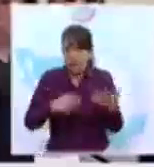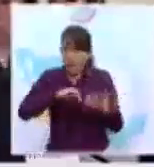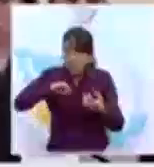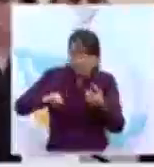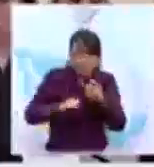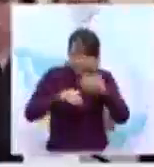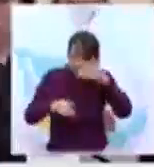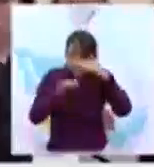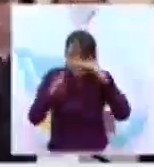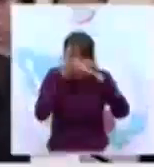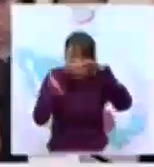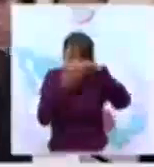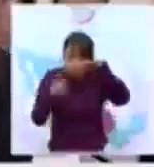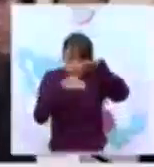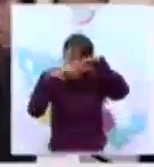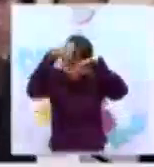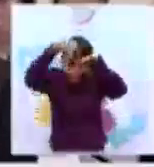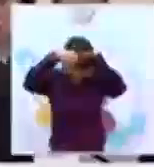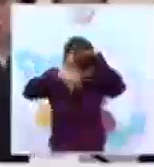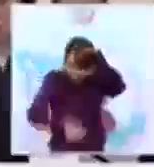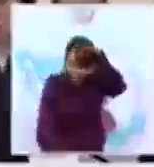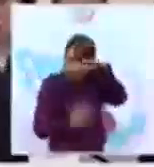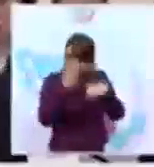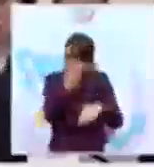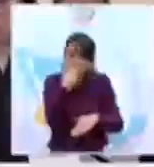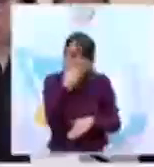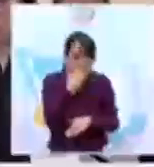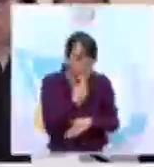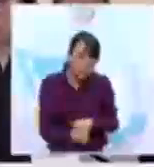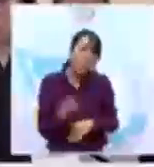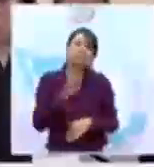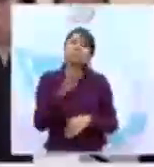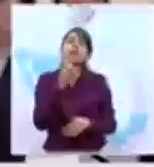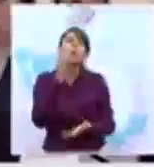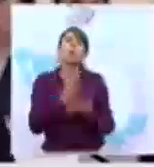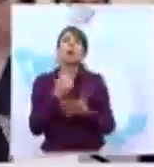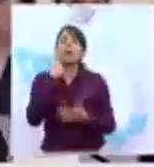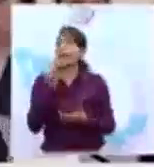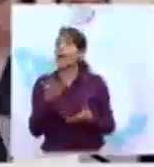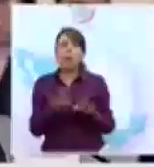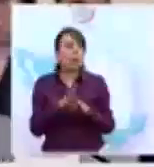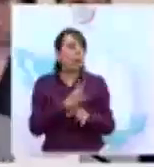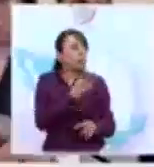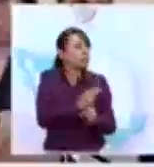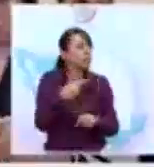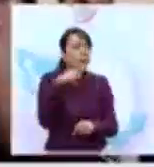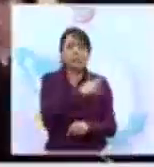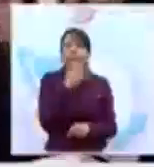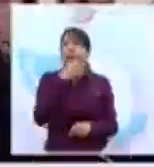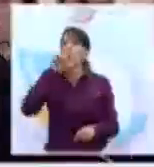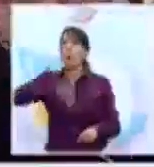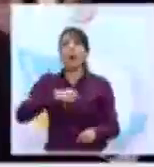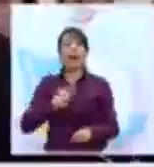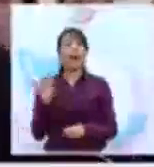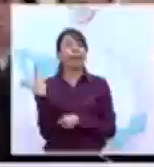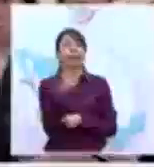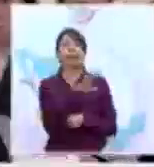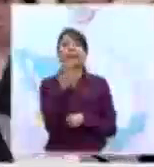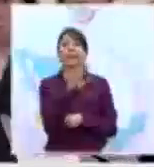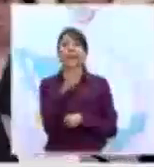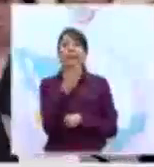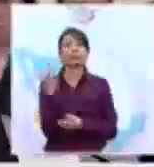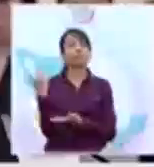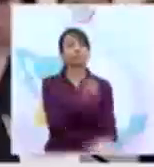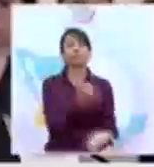entonces se quiere resolver dándole 500 pesos a los mayores de 65 años, que ese es el 30% de la población. De la noche a la mañana ya